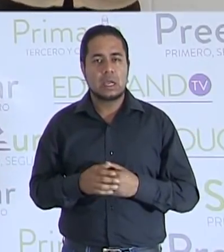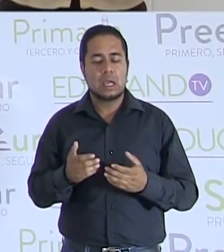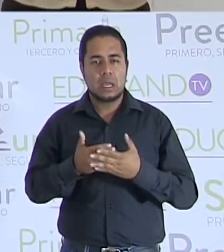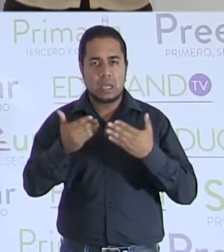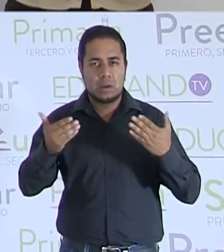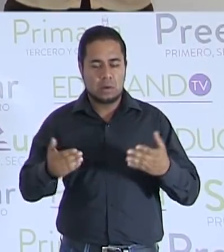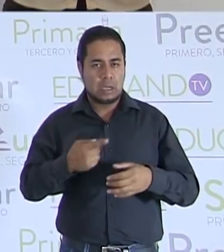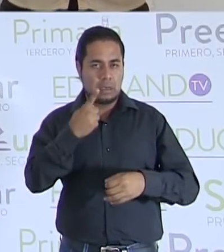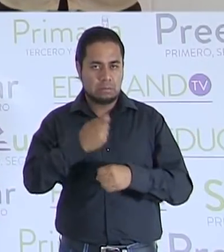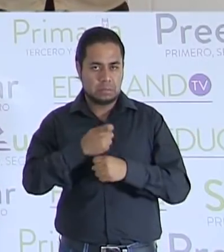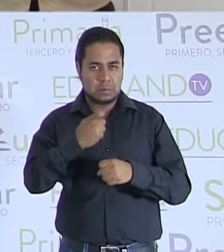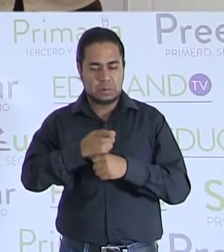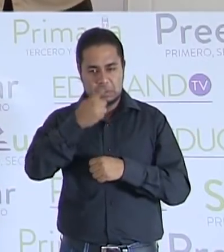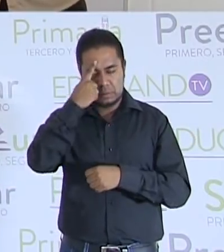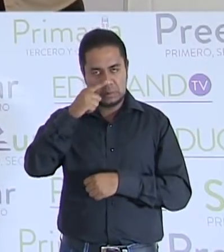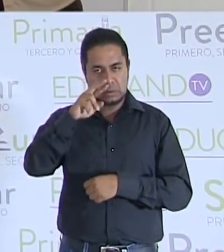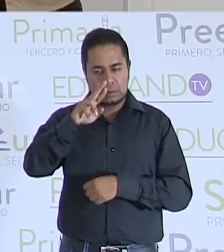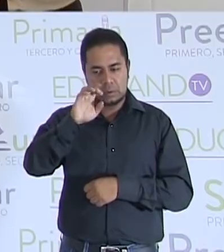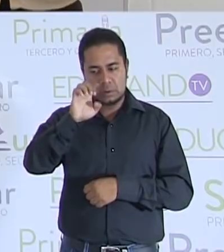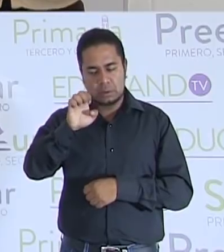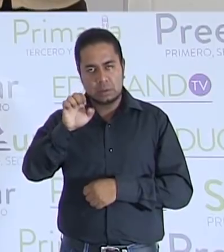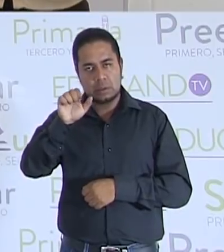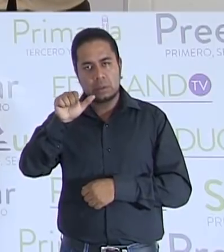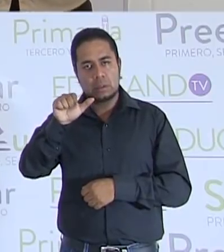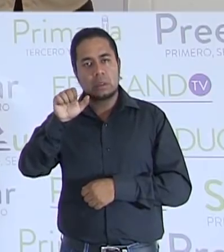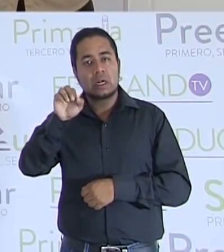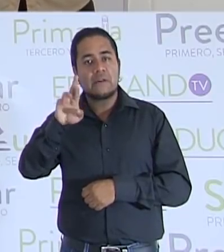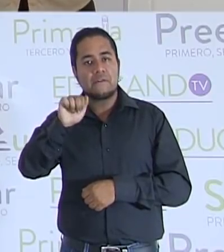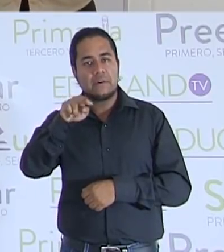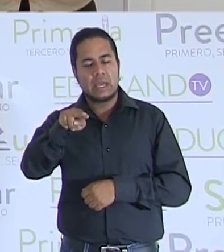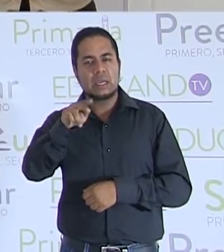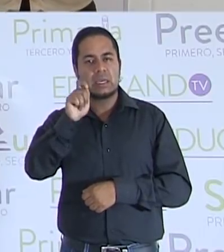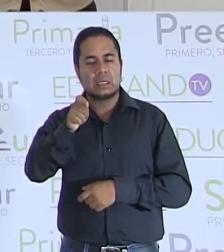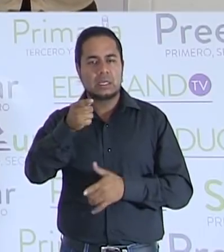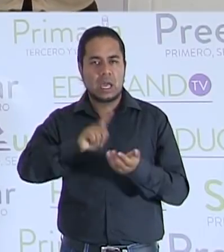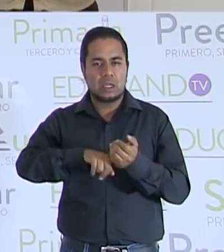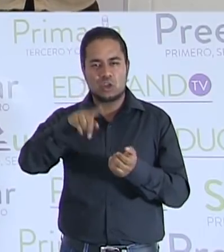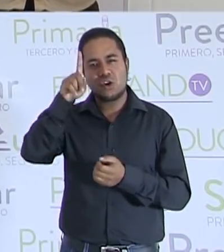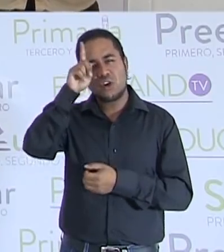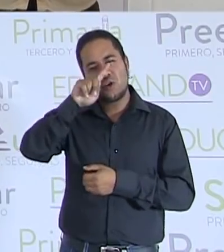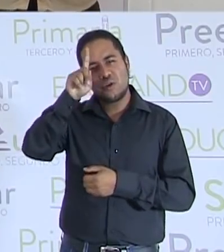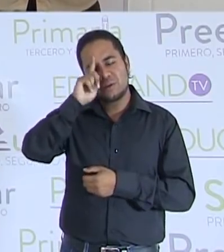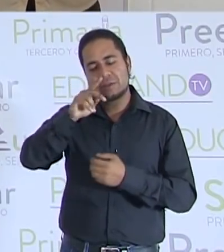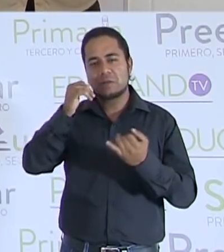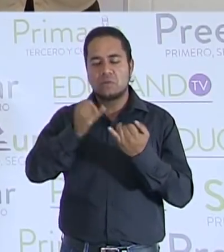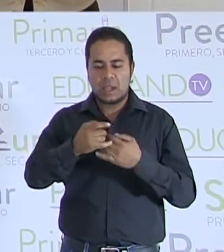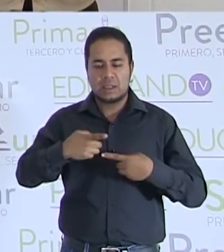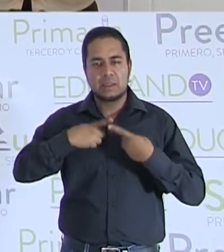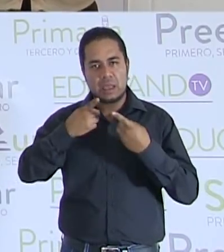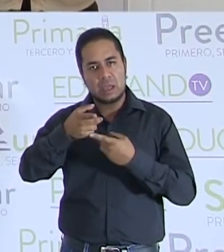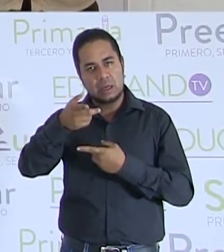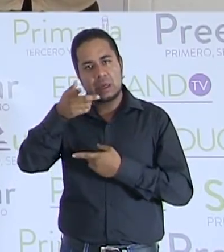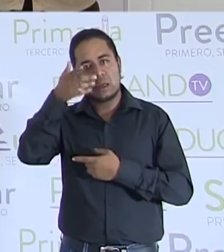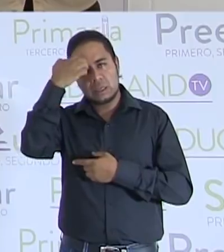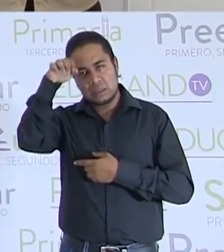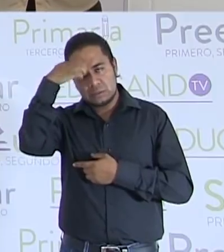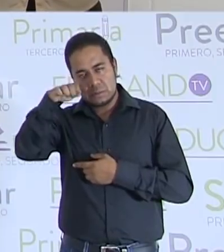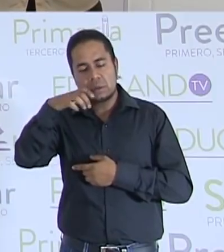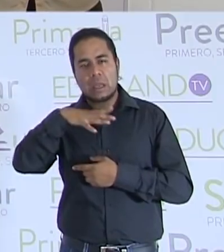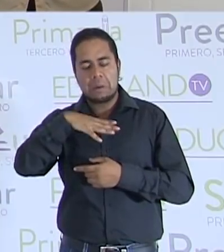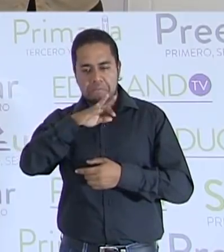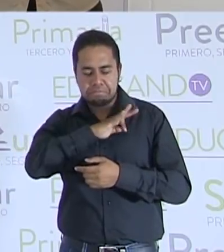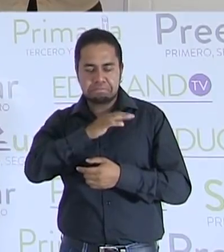entonces, primero, que los refranes son consejos que nos brindan sabiduría, que nos ayudan a